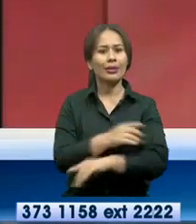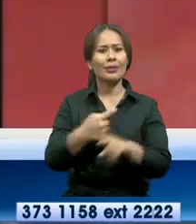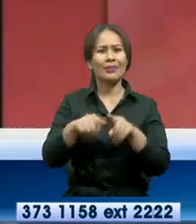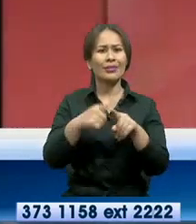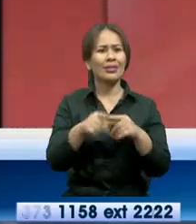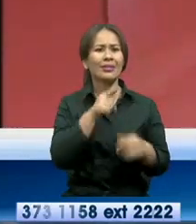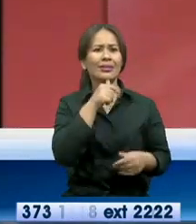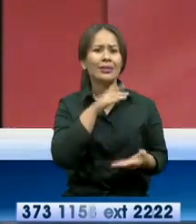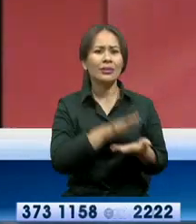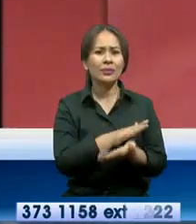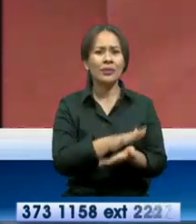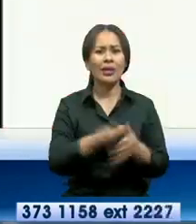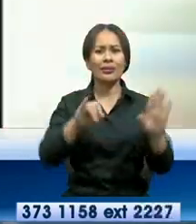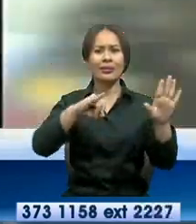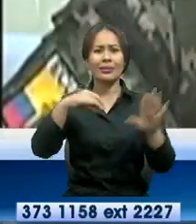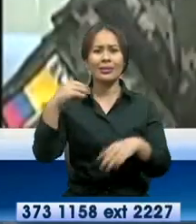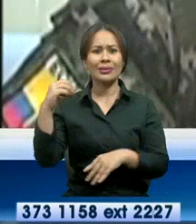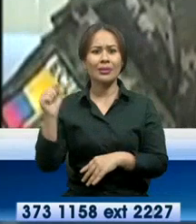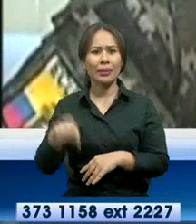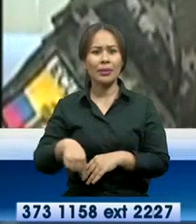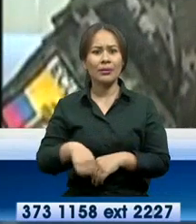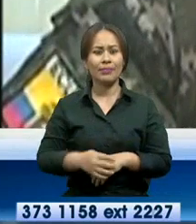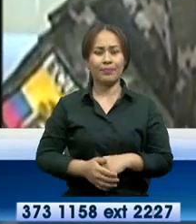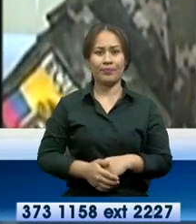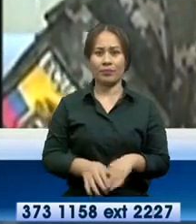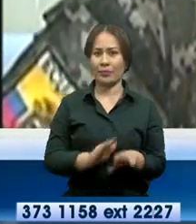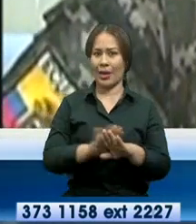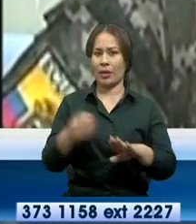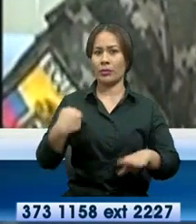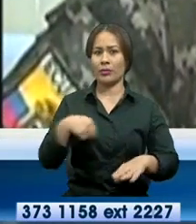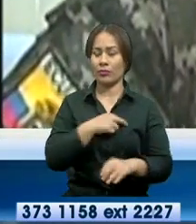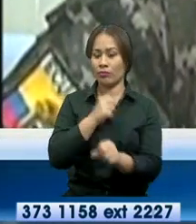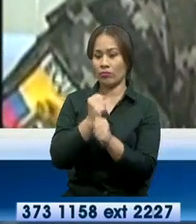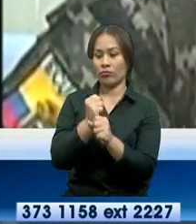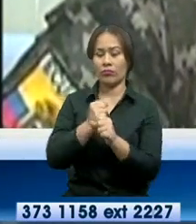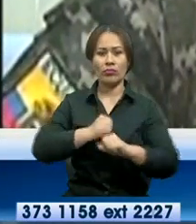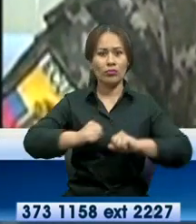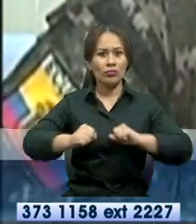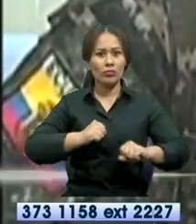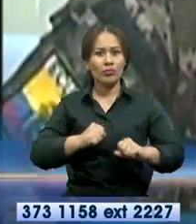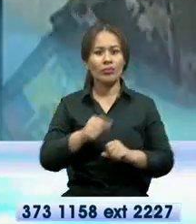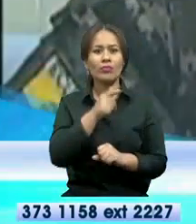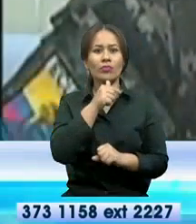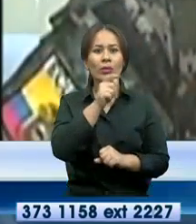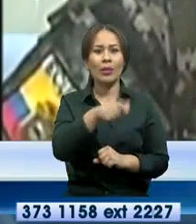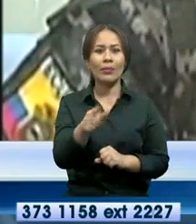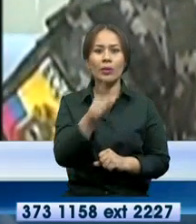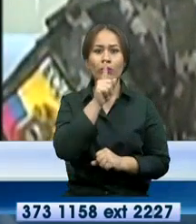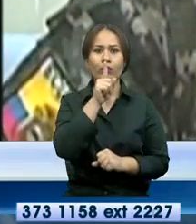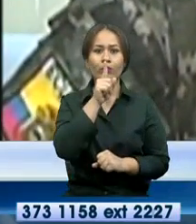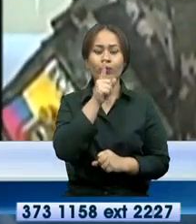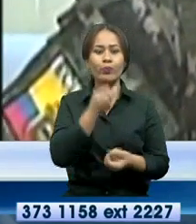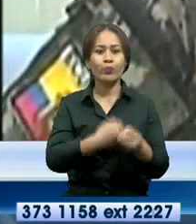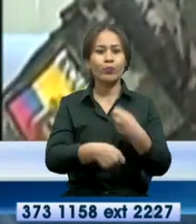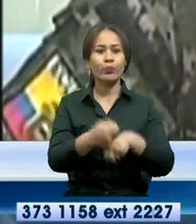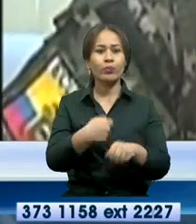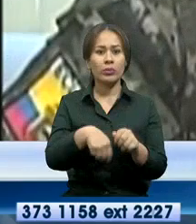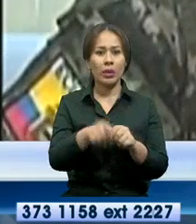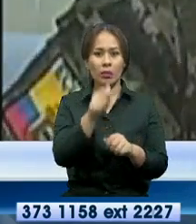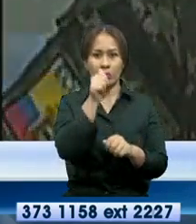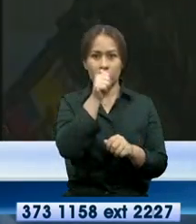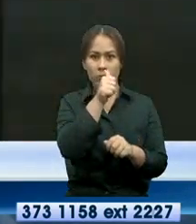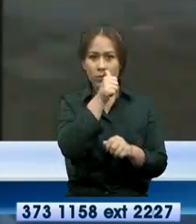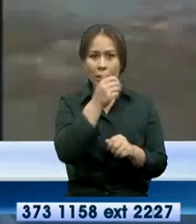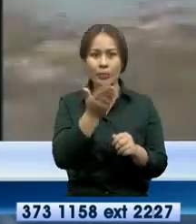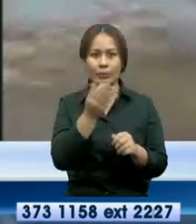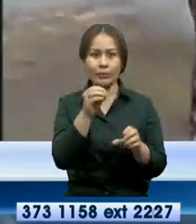instituciones educativas 60.000 dosis. Hemos dado duros golpes especialmente al tráfico de consumo interno proveniente de la